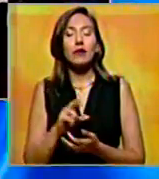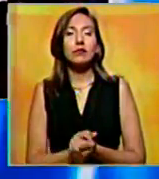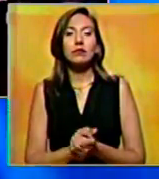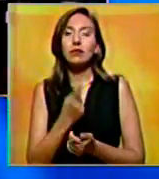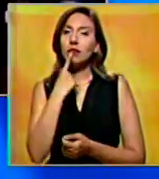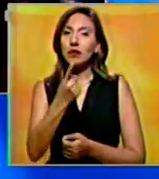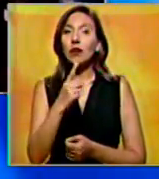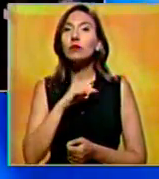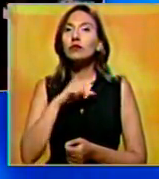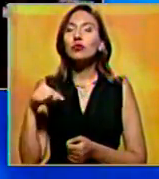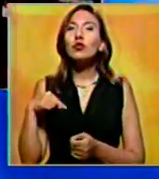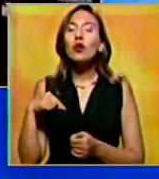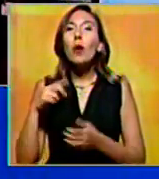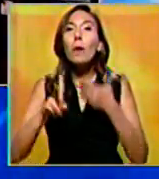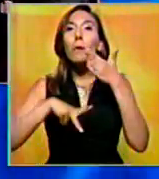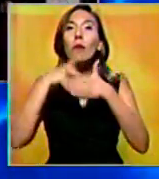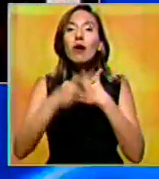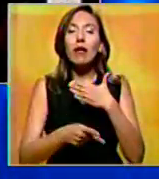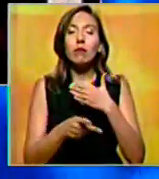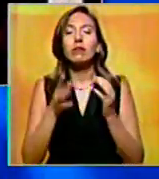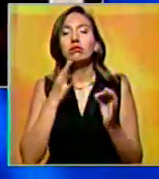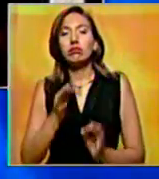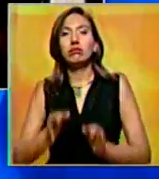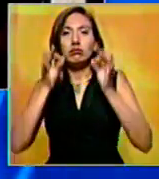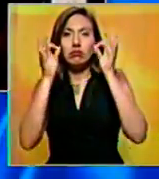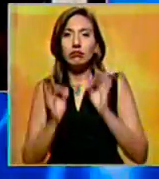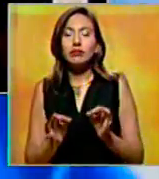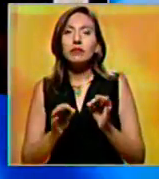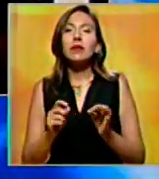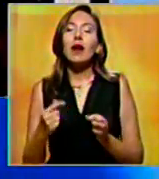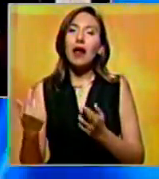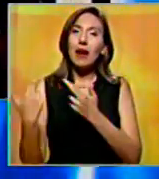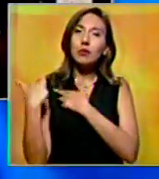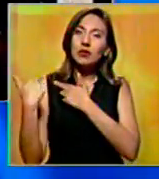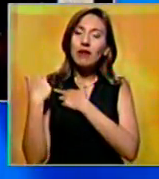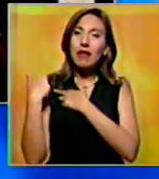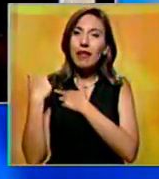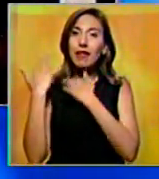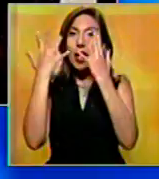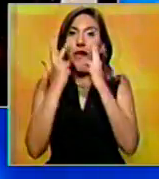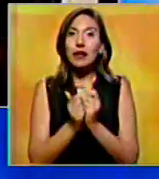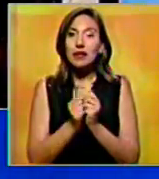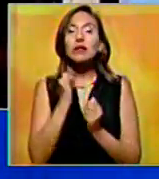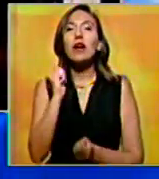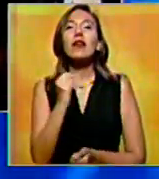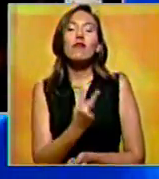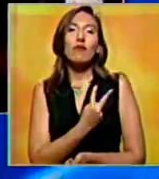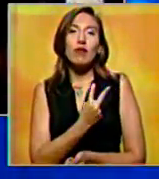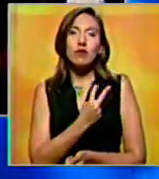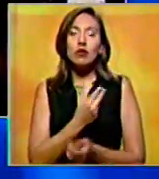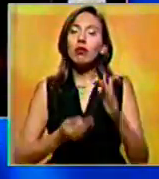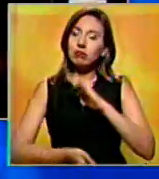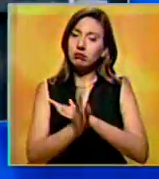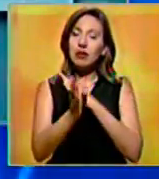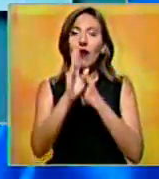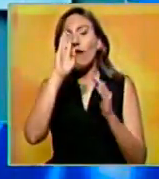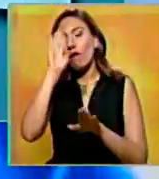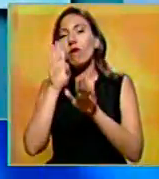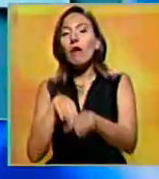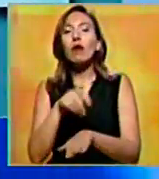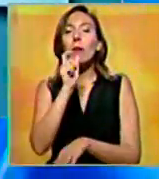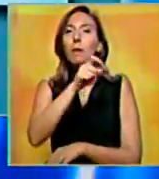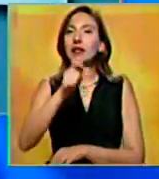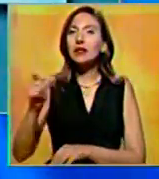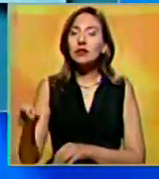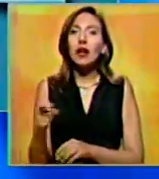éxito de Somos lo que queremos ratifica el compromiso de la organización Cisneros y Venevisión de continuar trabajando en favor de la sociedad